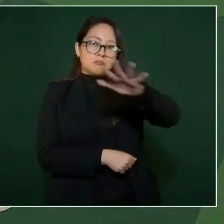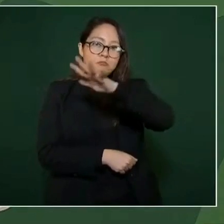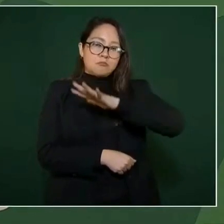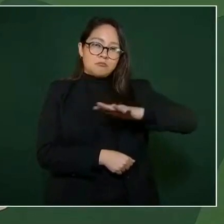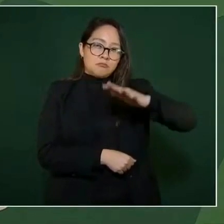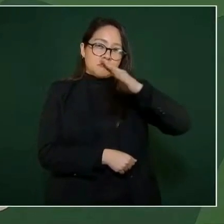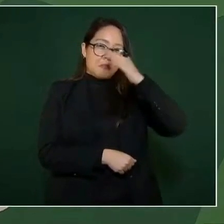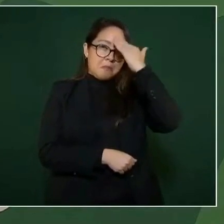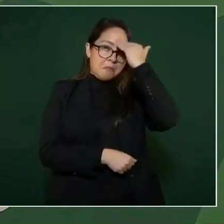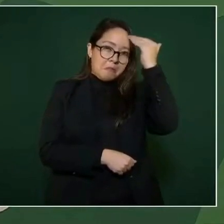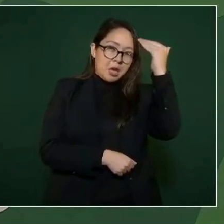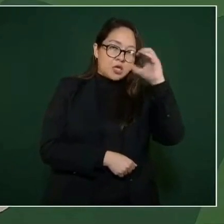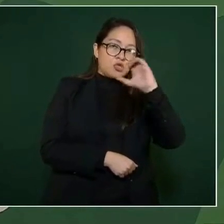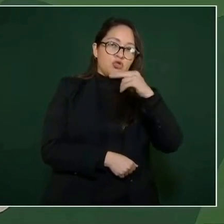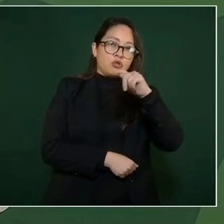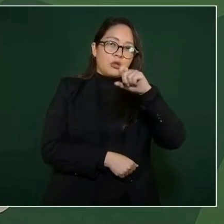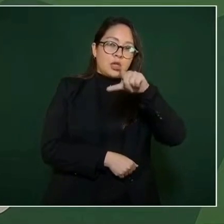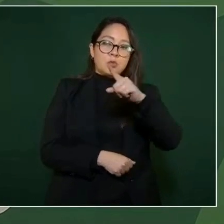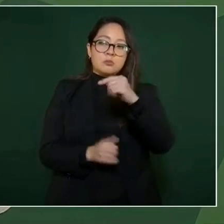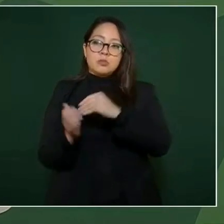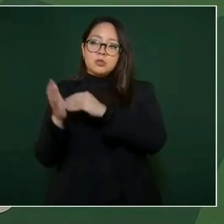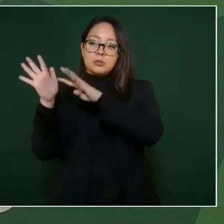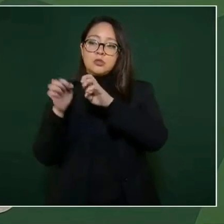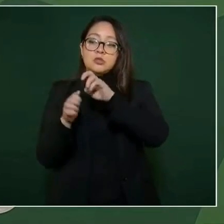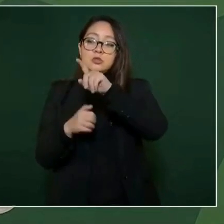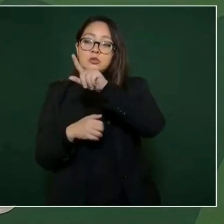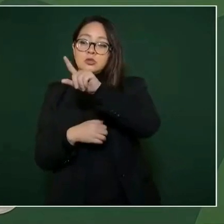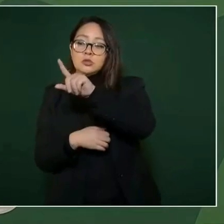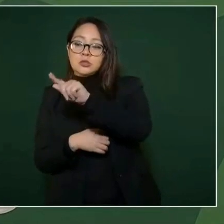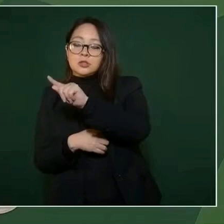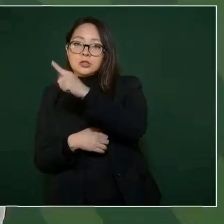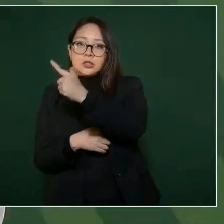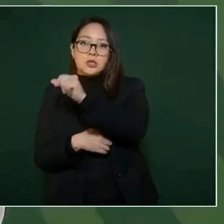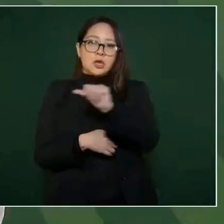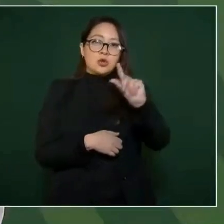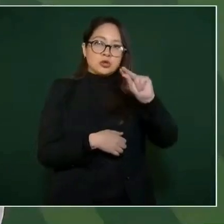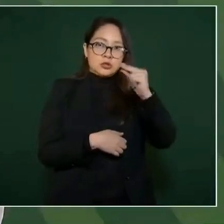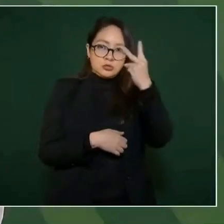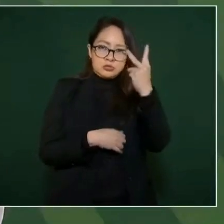Chontal, del 77 al 82. Y